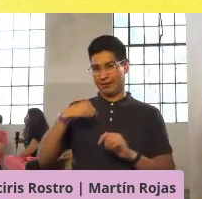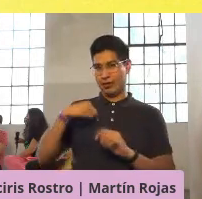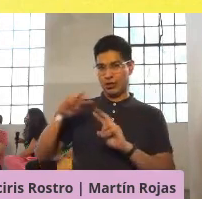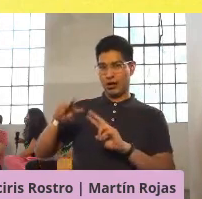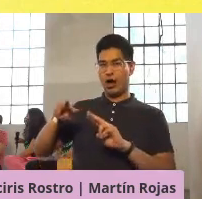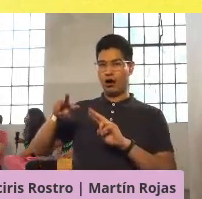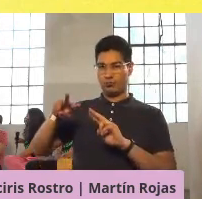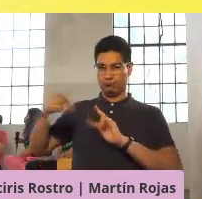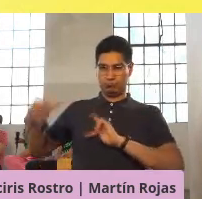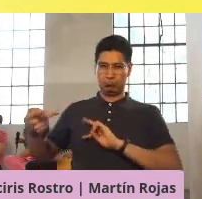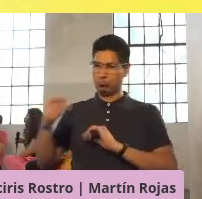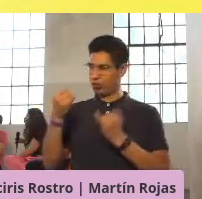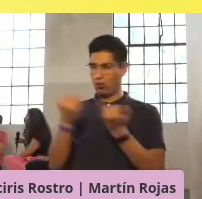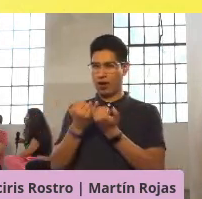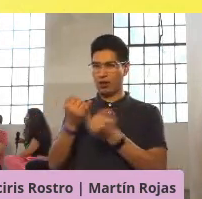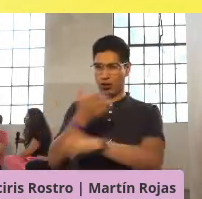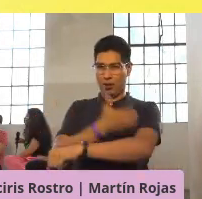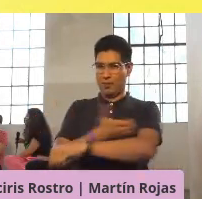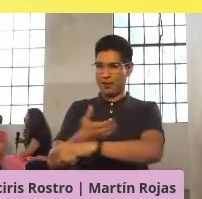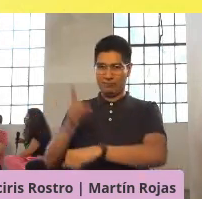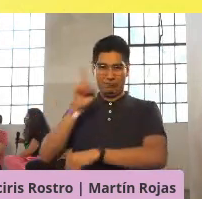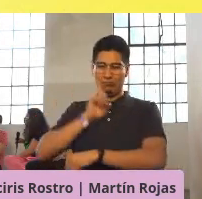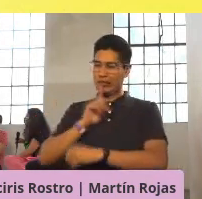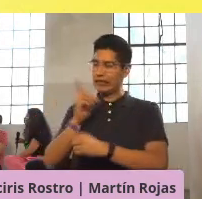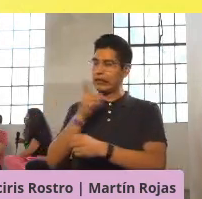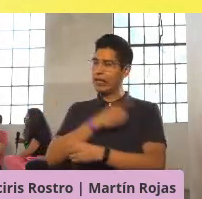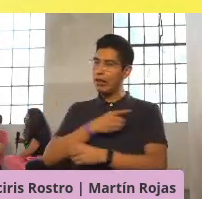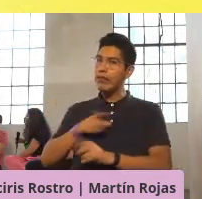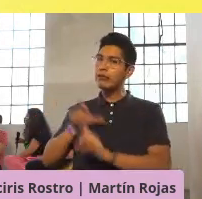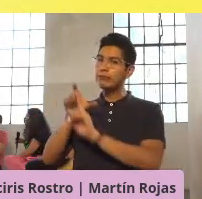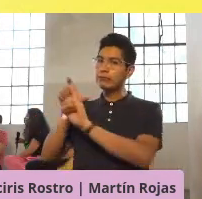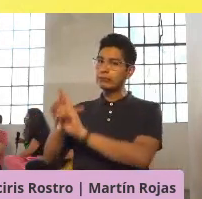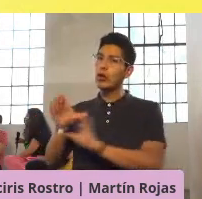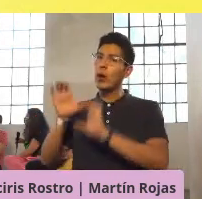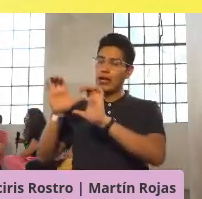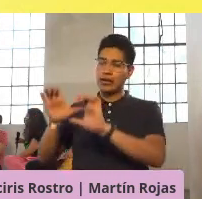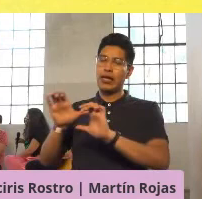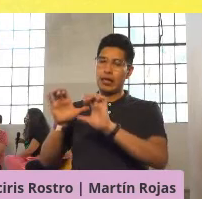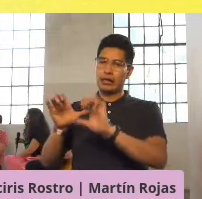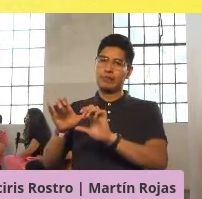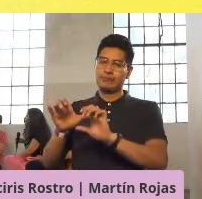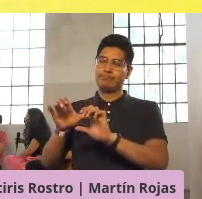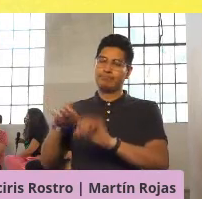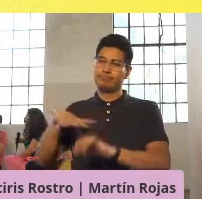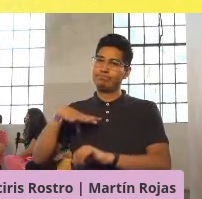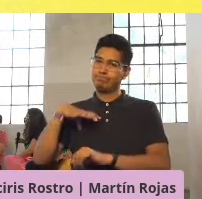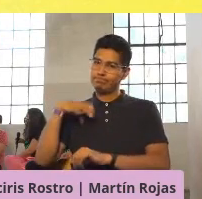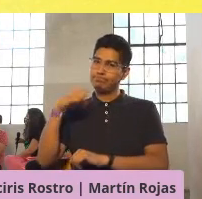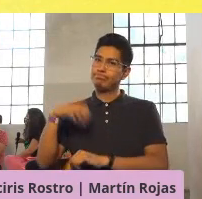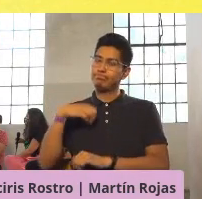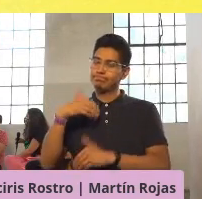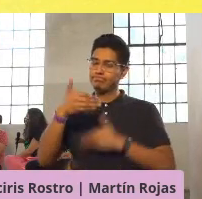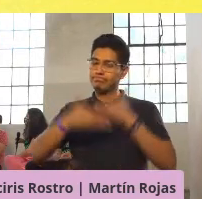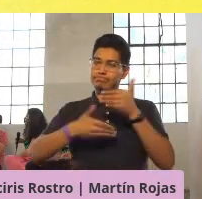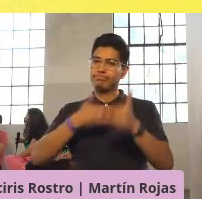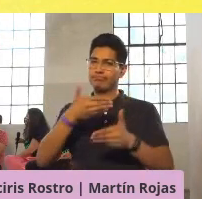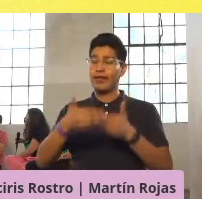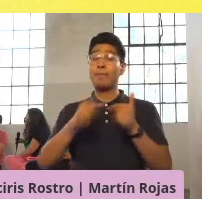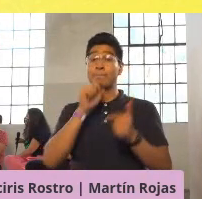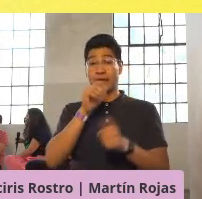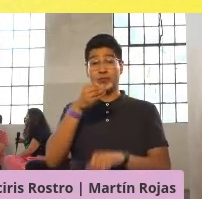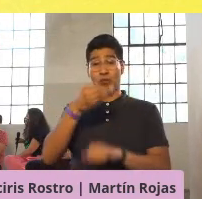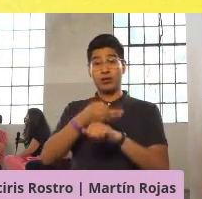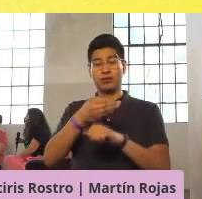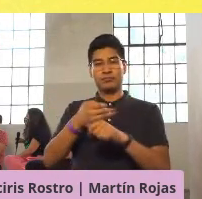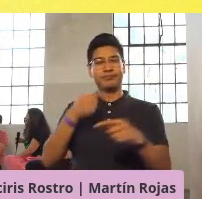hacer, o sea, si no nos vamos a quemar en 3 días y vamos a valer. Entonces, eso. Creo que tener este tipo de conversaciones como